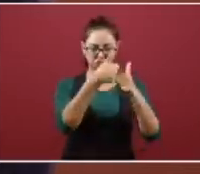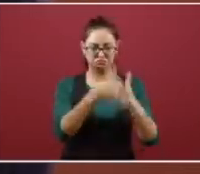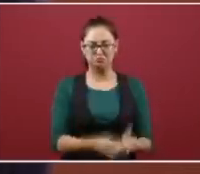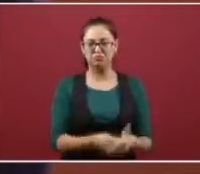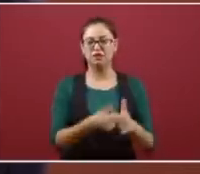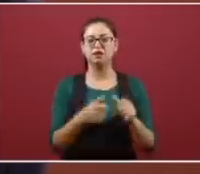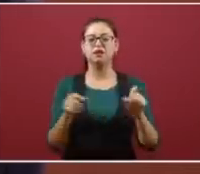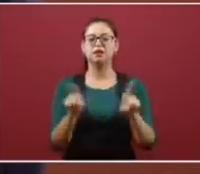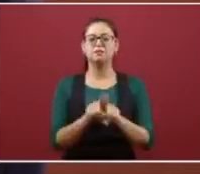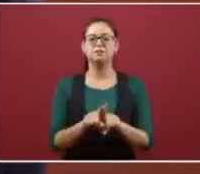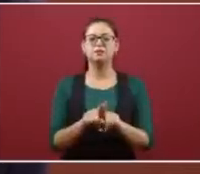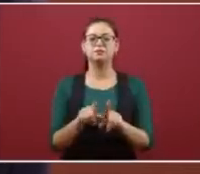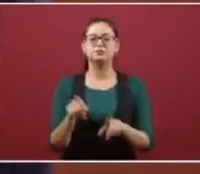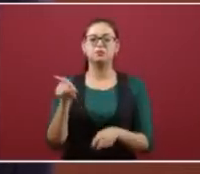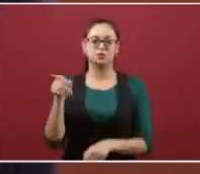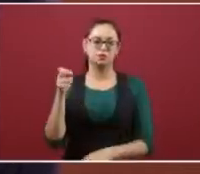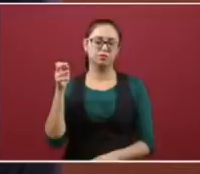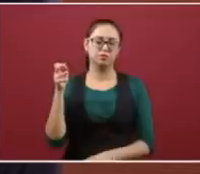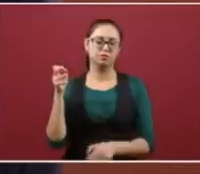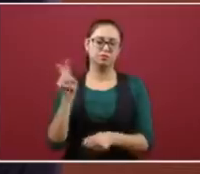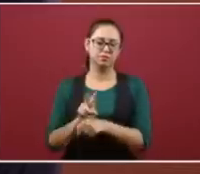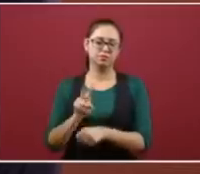fiscalía electoral